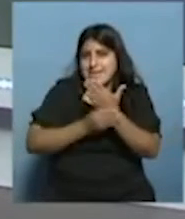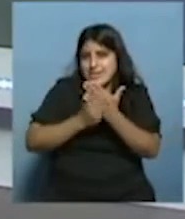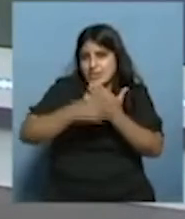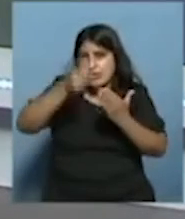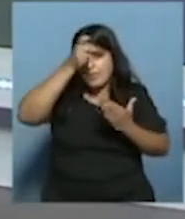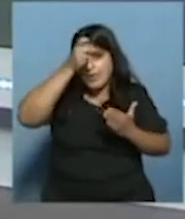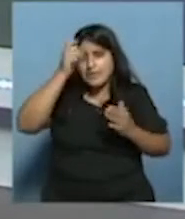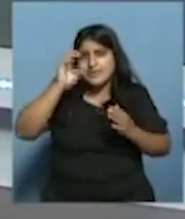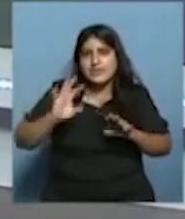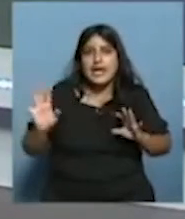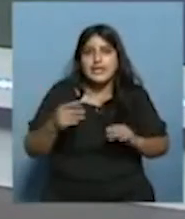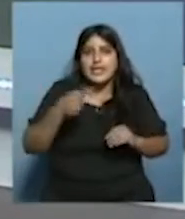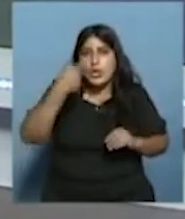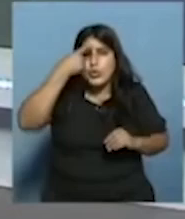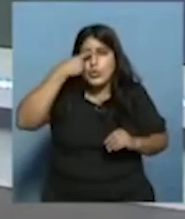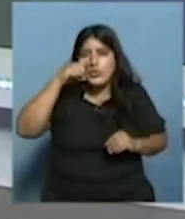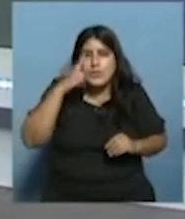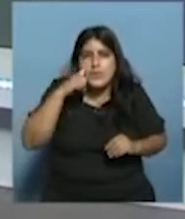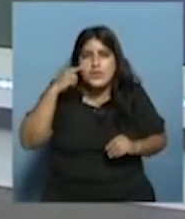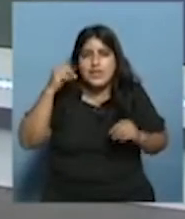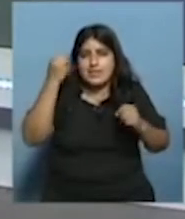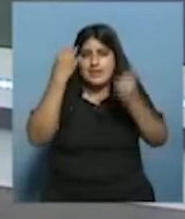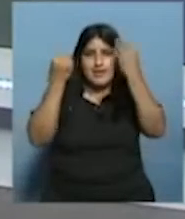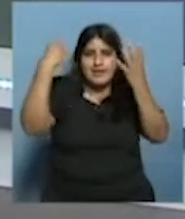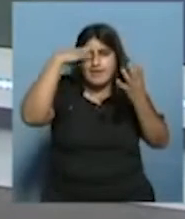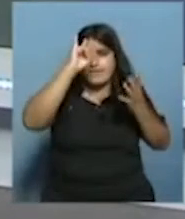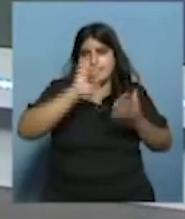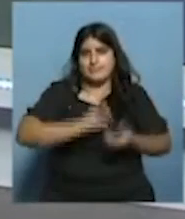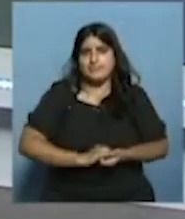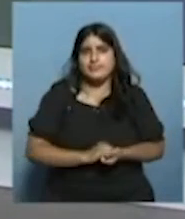del carnaval con estas recomendaciones para la gente principalmente.